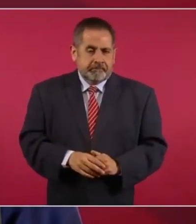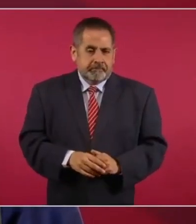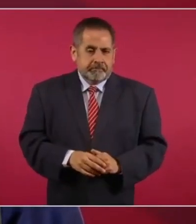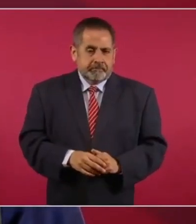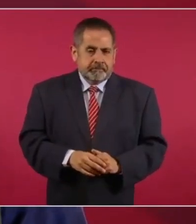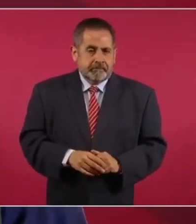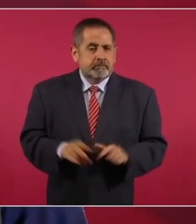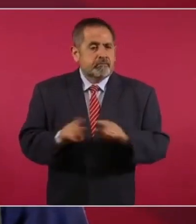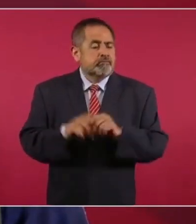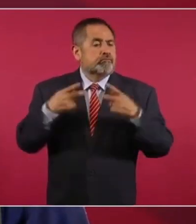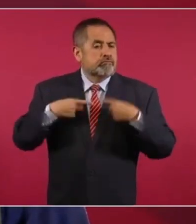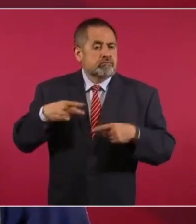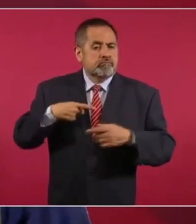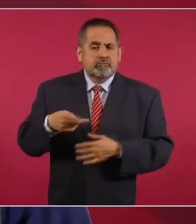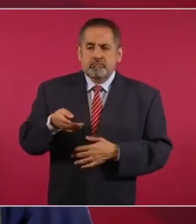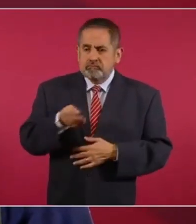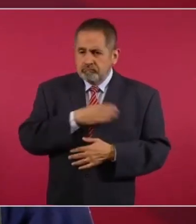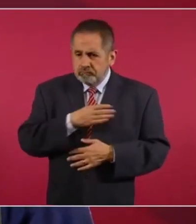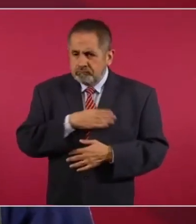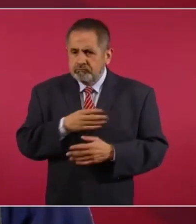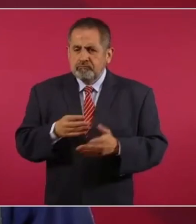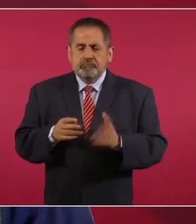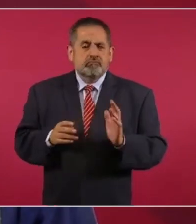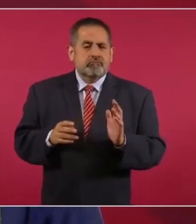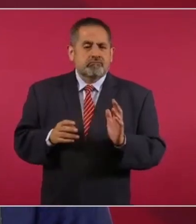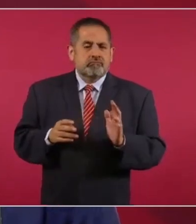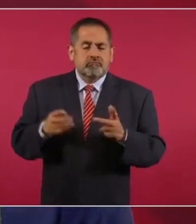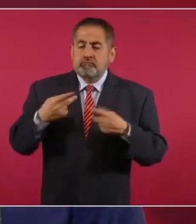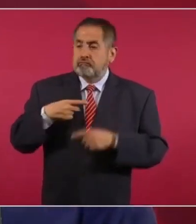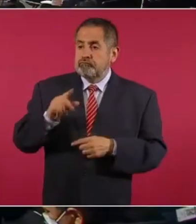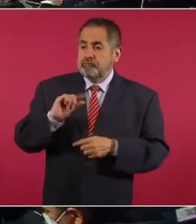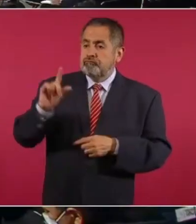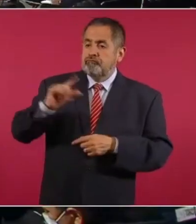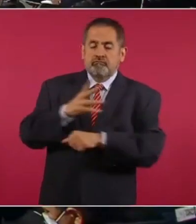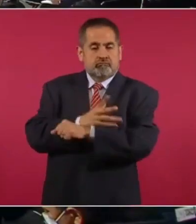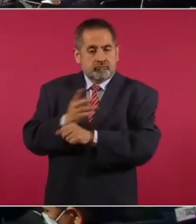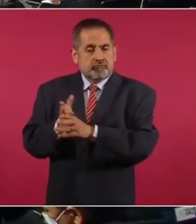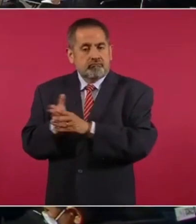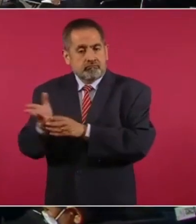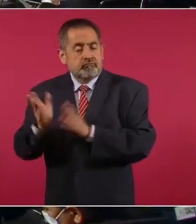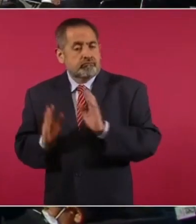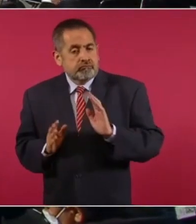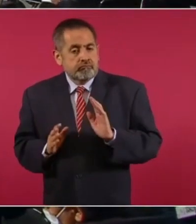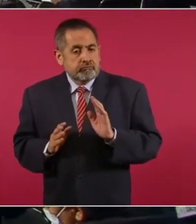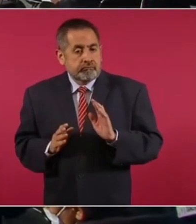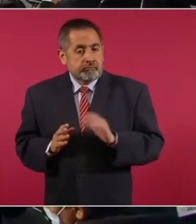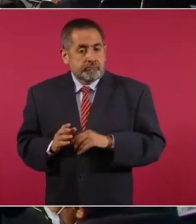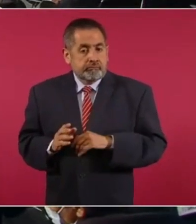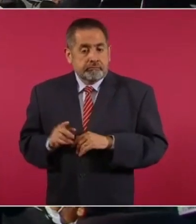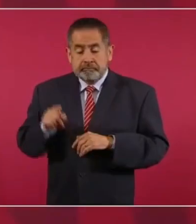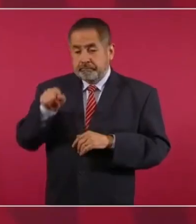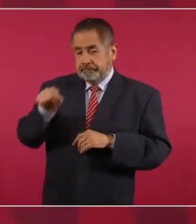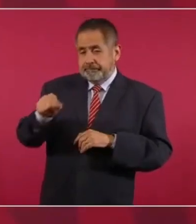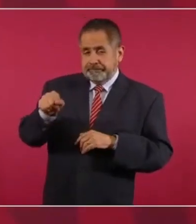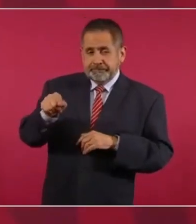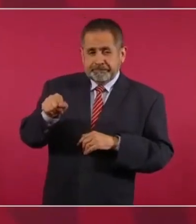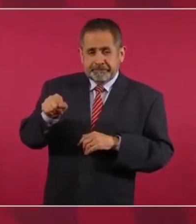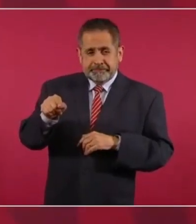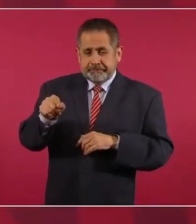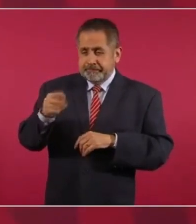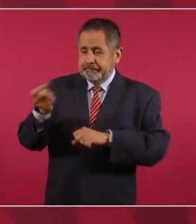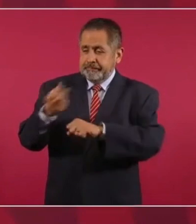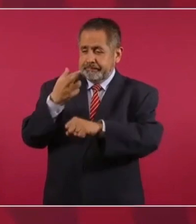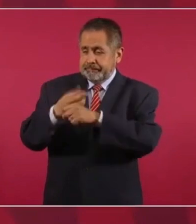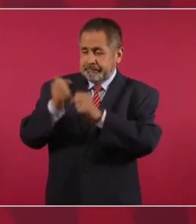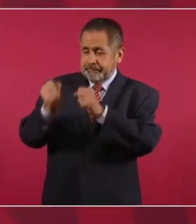que sean buenos funcionarios. Donde son buenos los secretarios de Seguridad